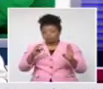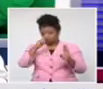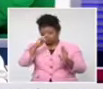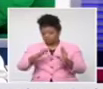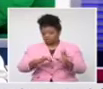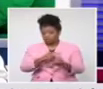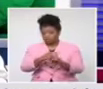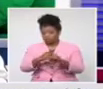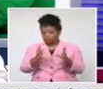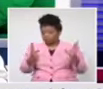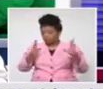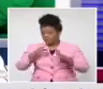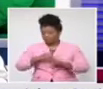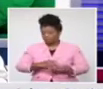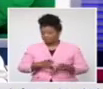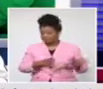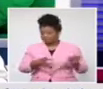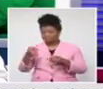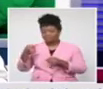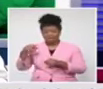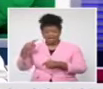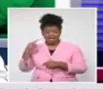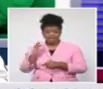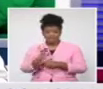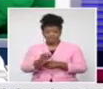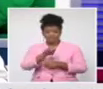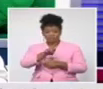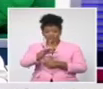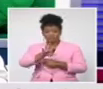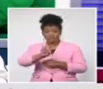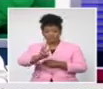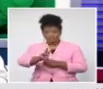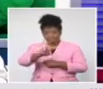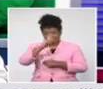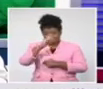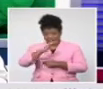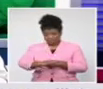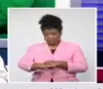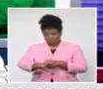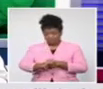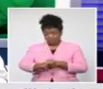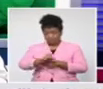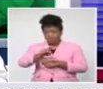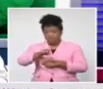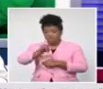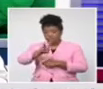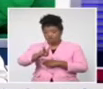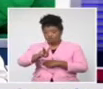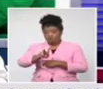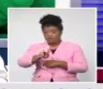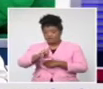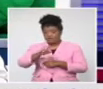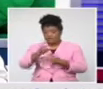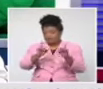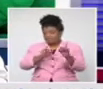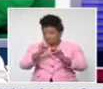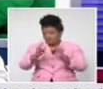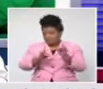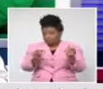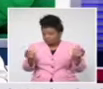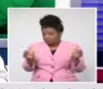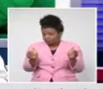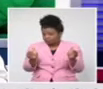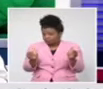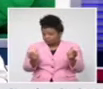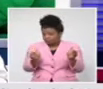En el día de ayer, de los 153 casos pediátricos, 12 menores de un año. Y lo reitero todos